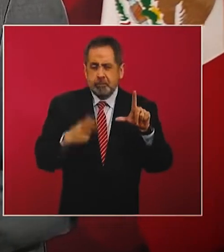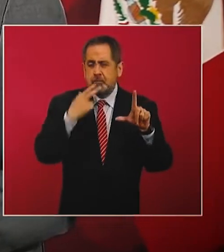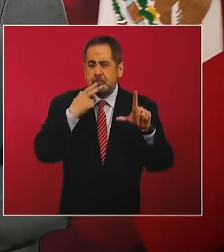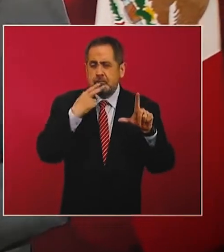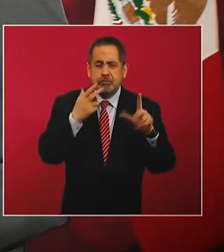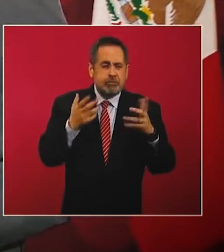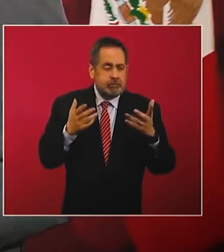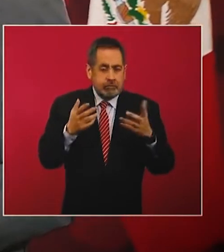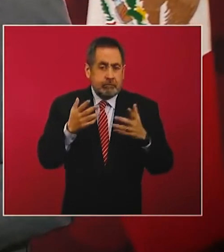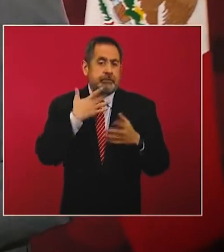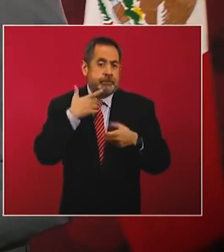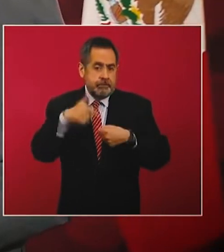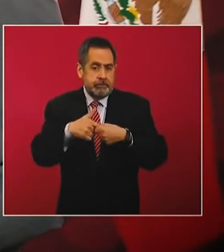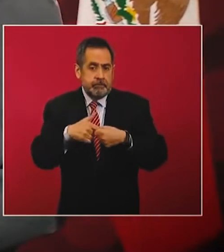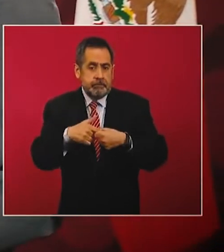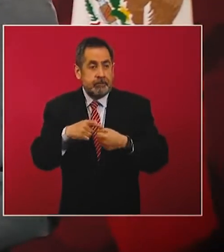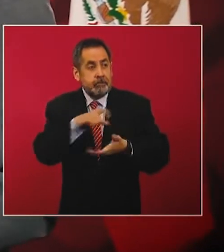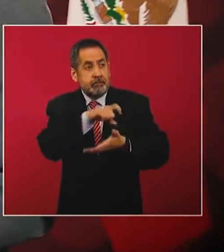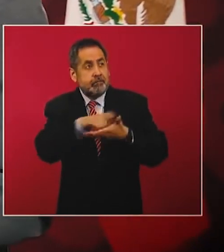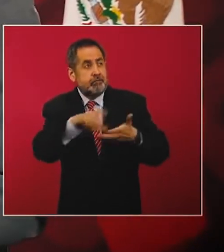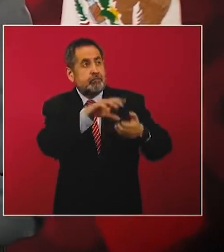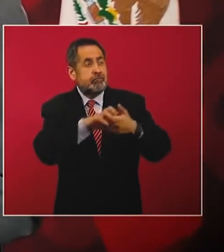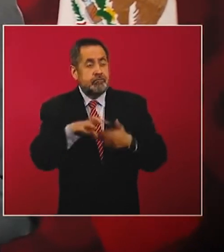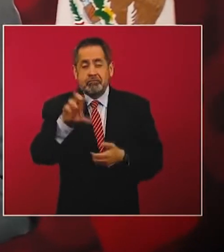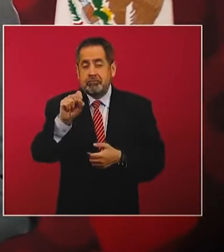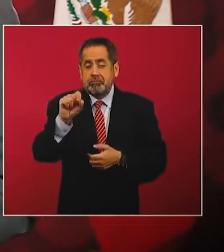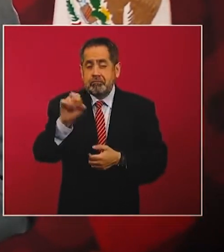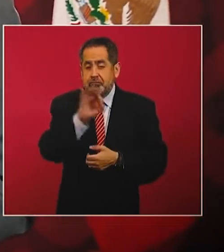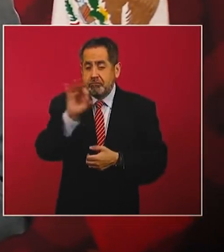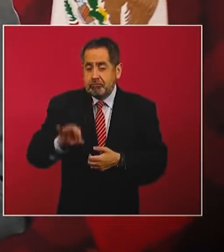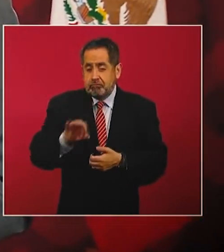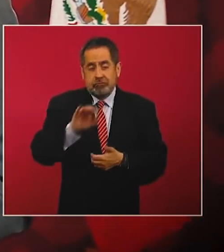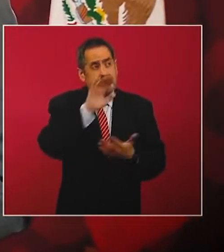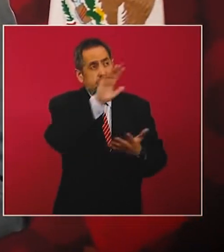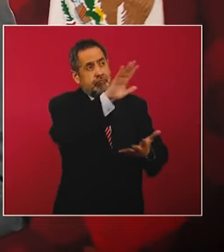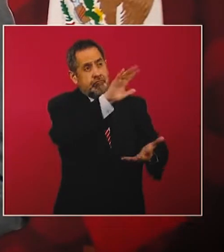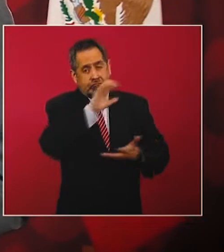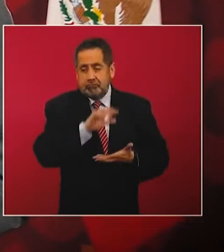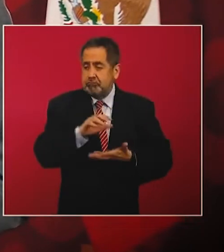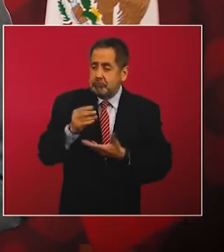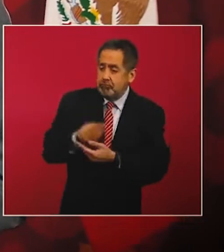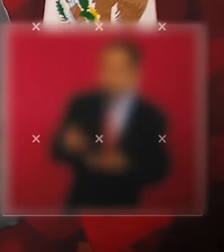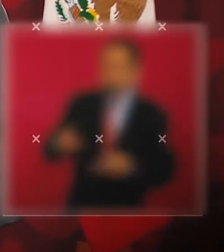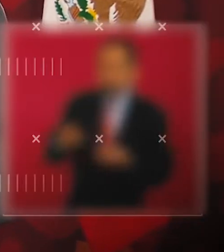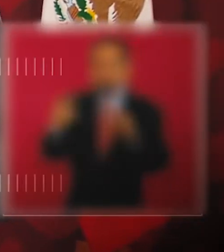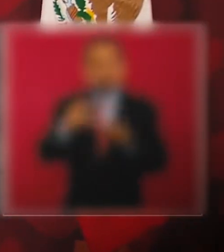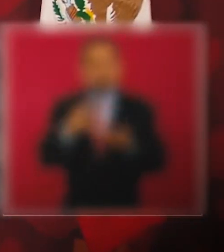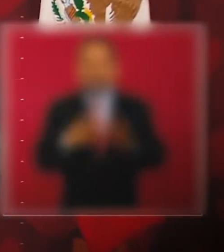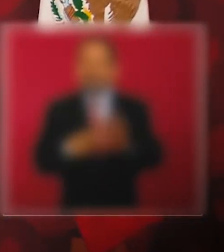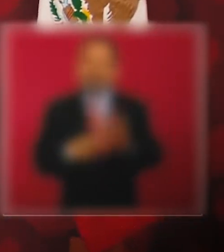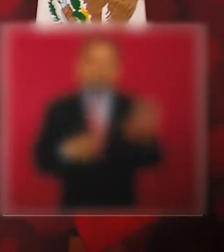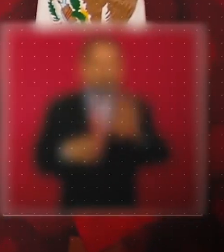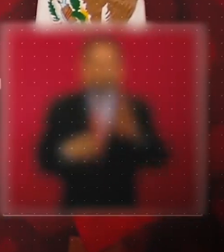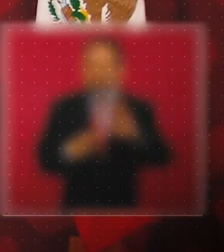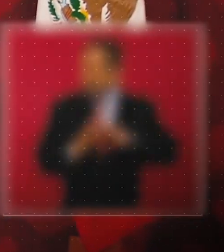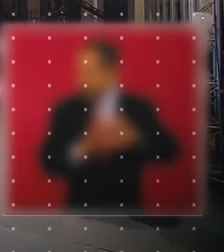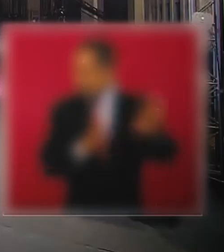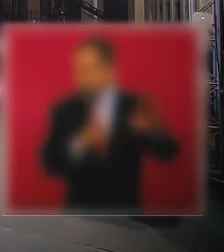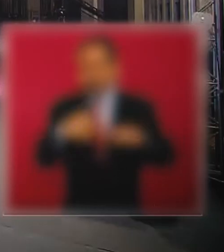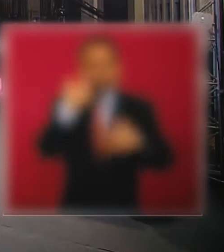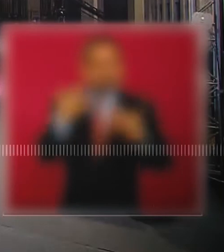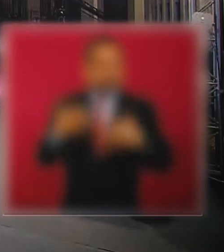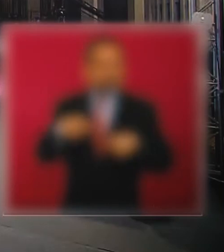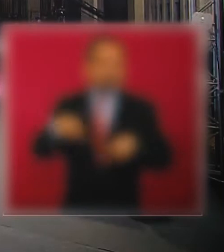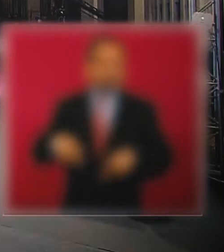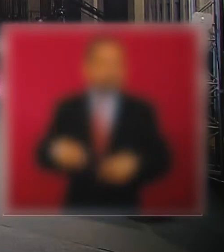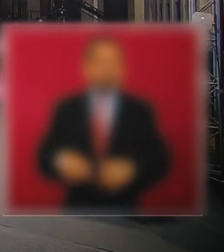entonces eso es lo que queremos y resolver el fondo bajo el lema de es necesario